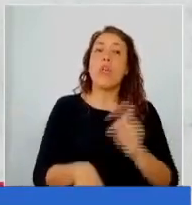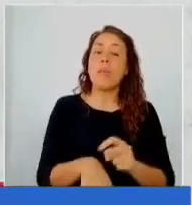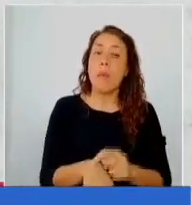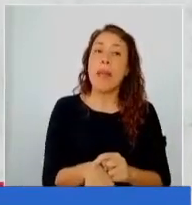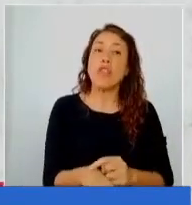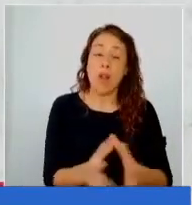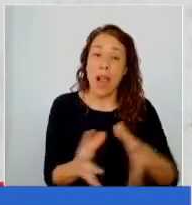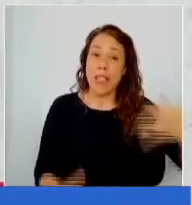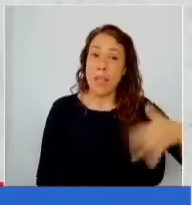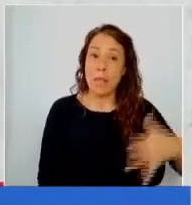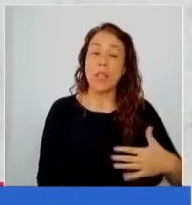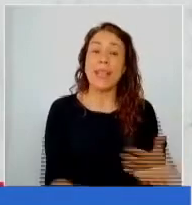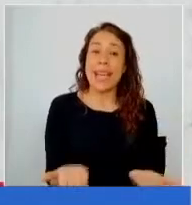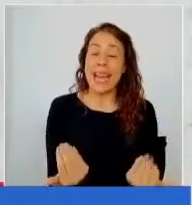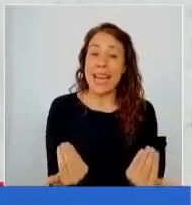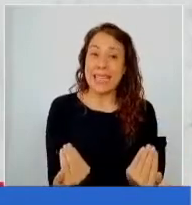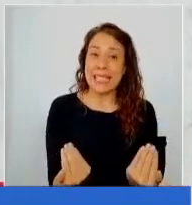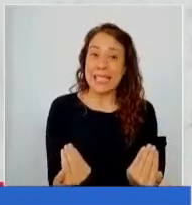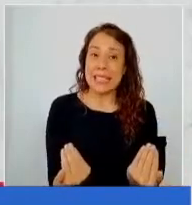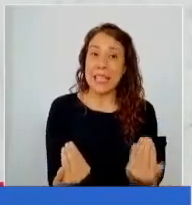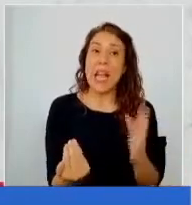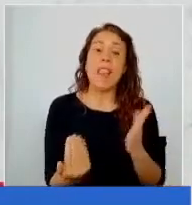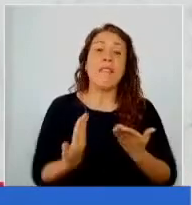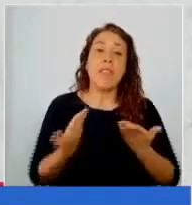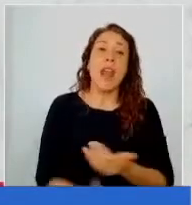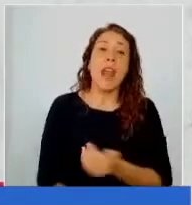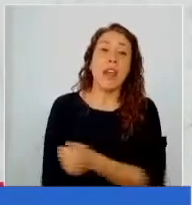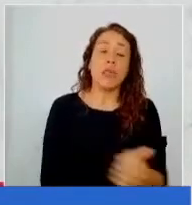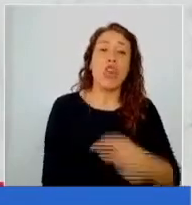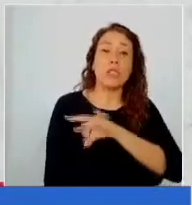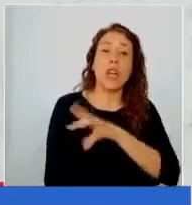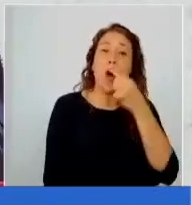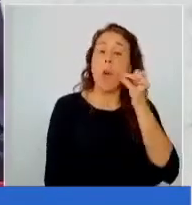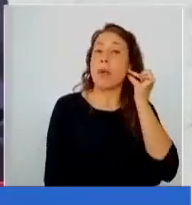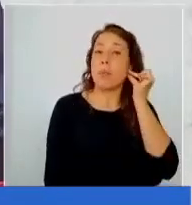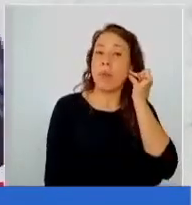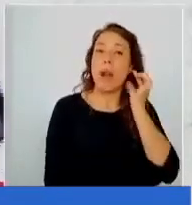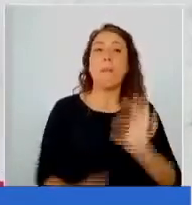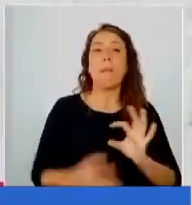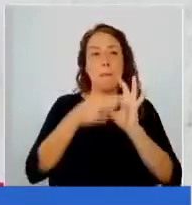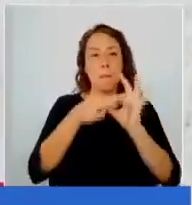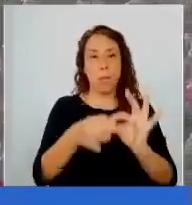necesitan y merecen las chilenas y chilenos Muchas gracias